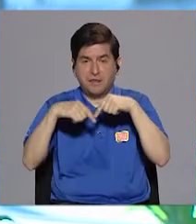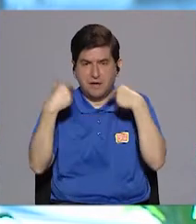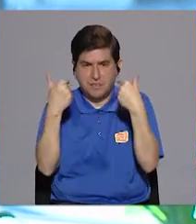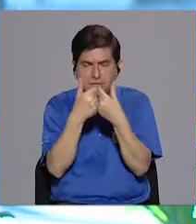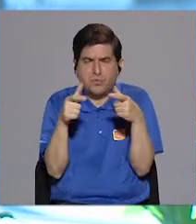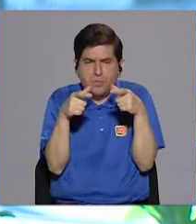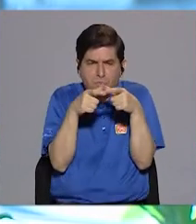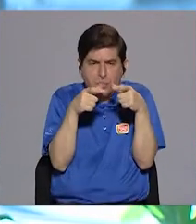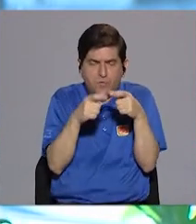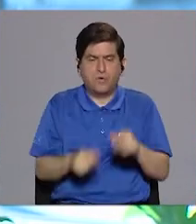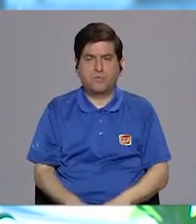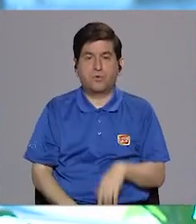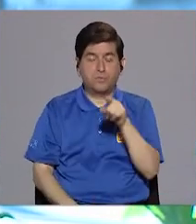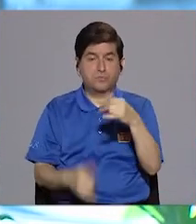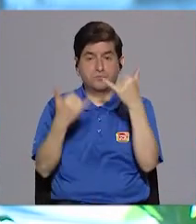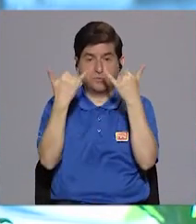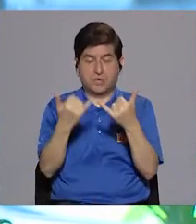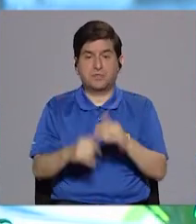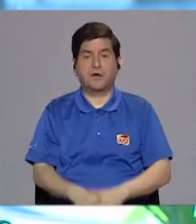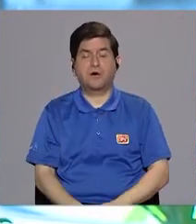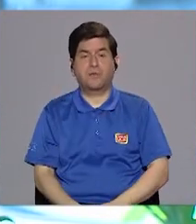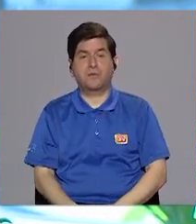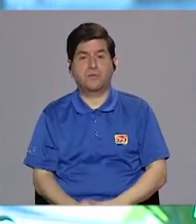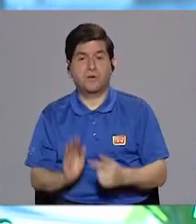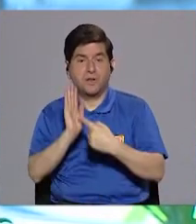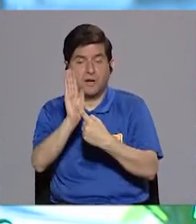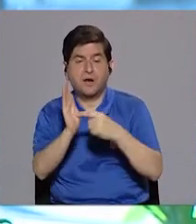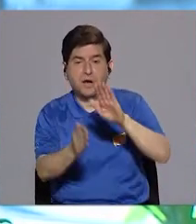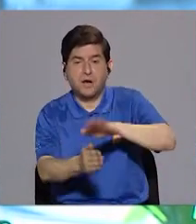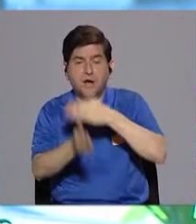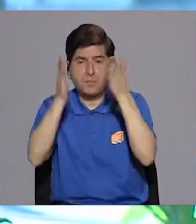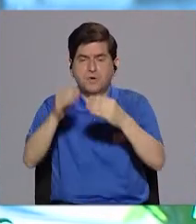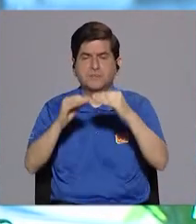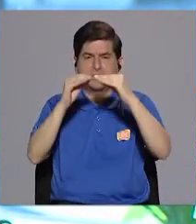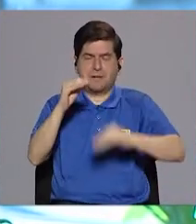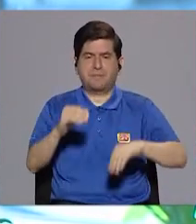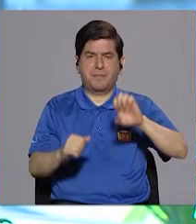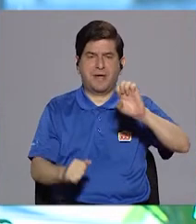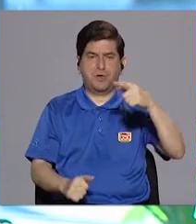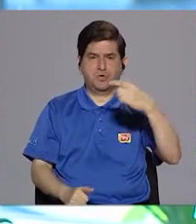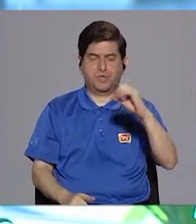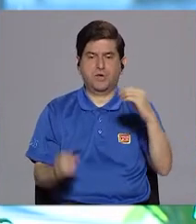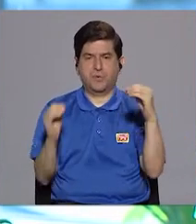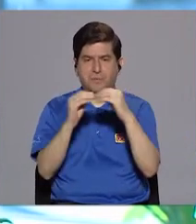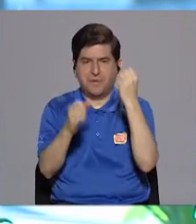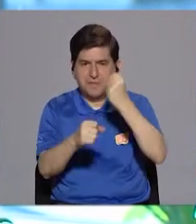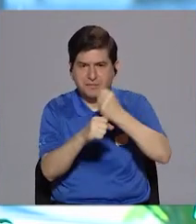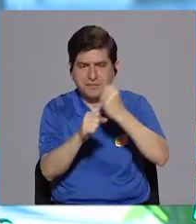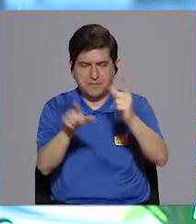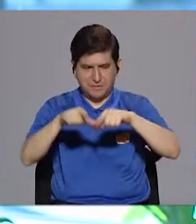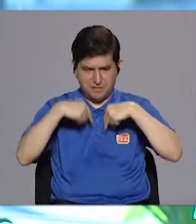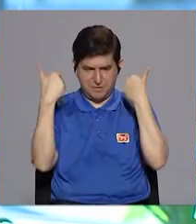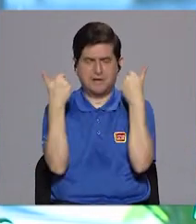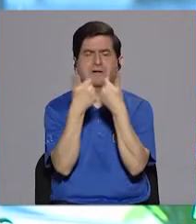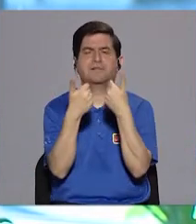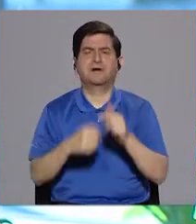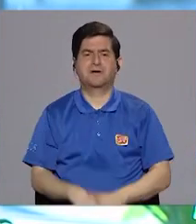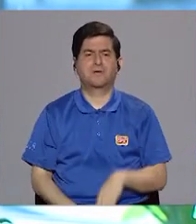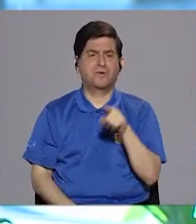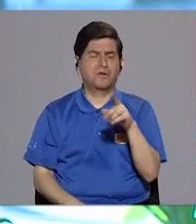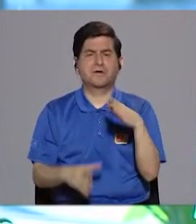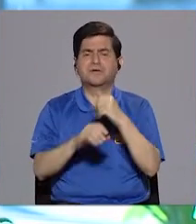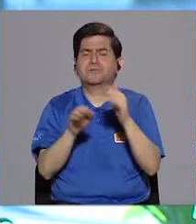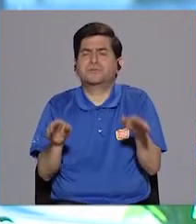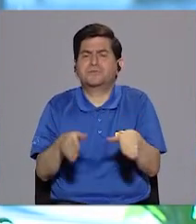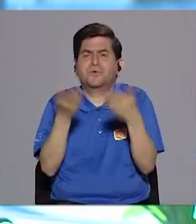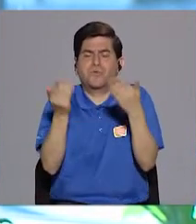ahora alecciona al músico diciendo menos ego, más trabajo en conjunto. ¿Cómo logramos eso